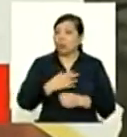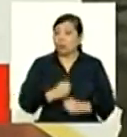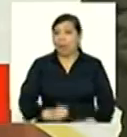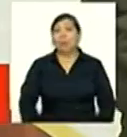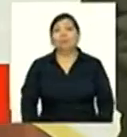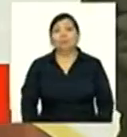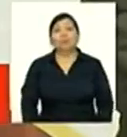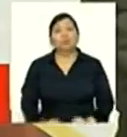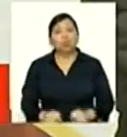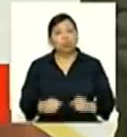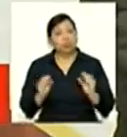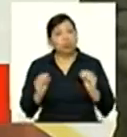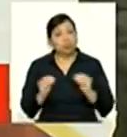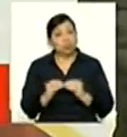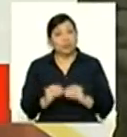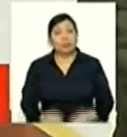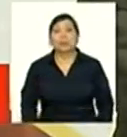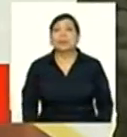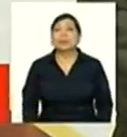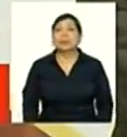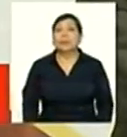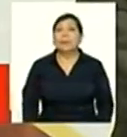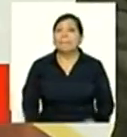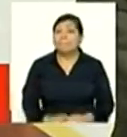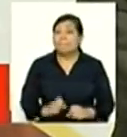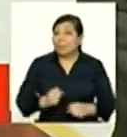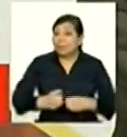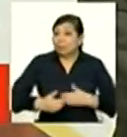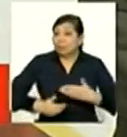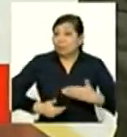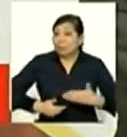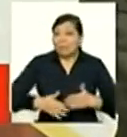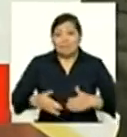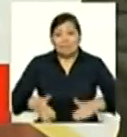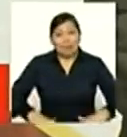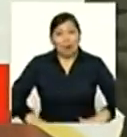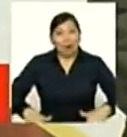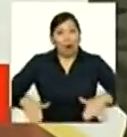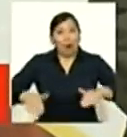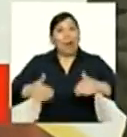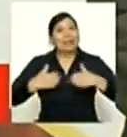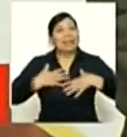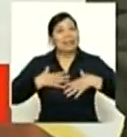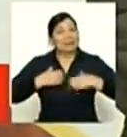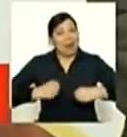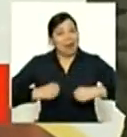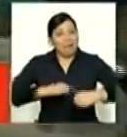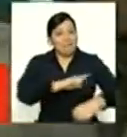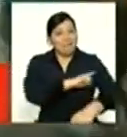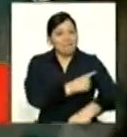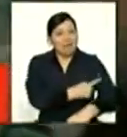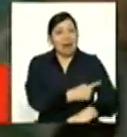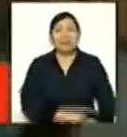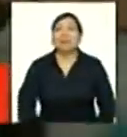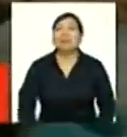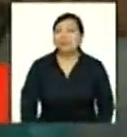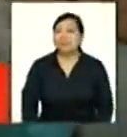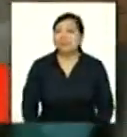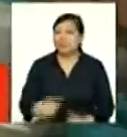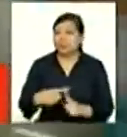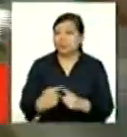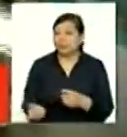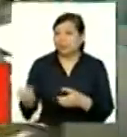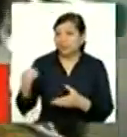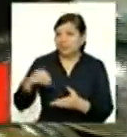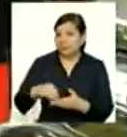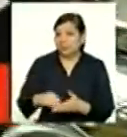sobre todo que sea un alimento saludable para que ustedes crezcan sanos y fuertes. A esto se suma la